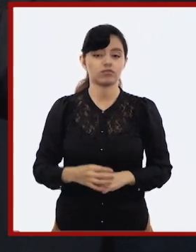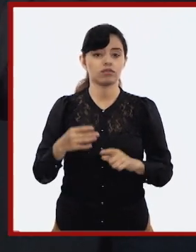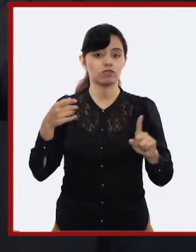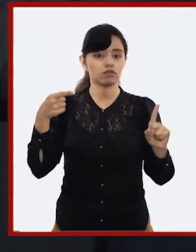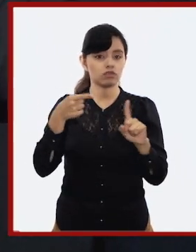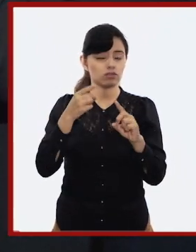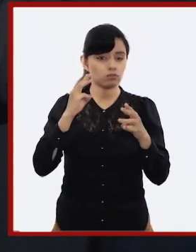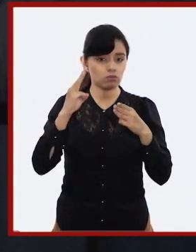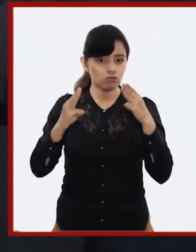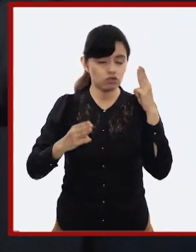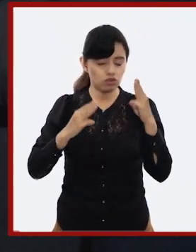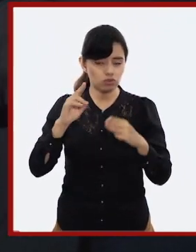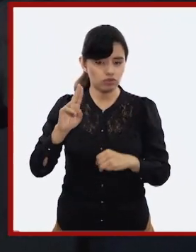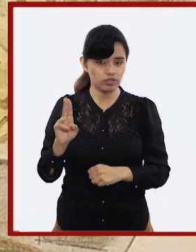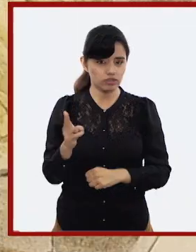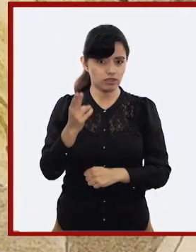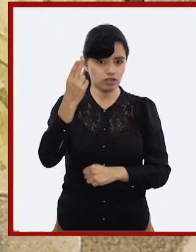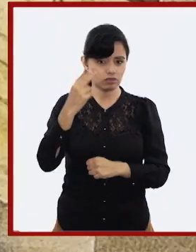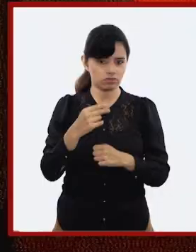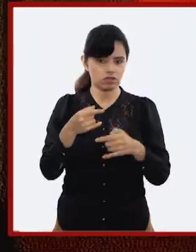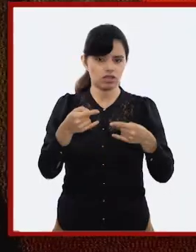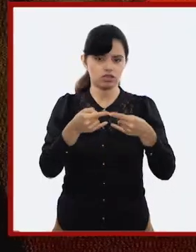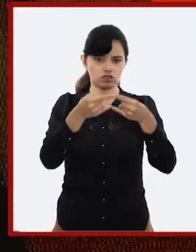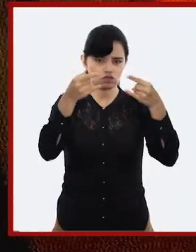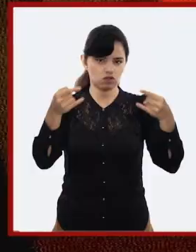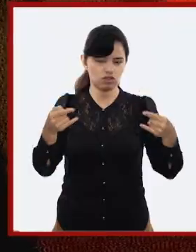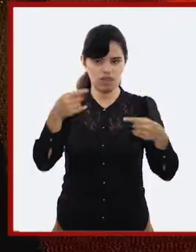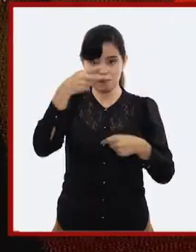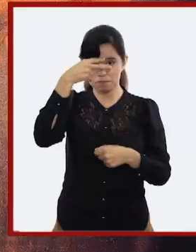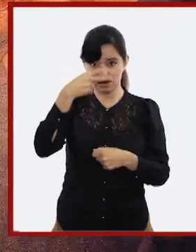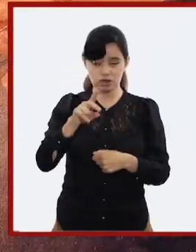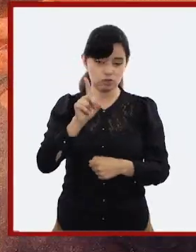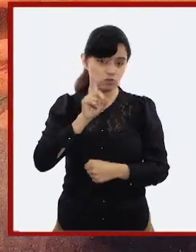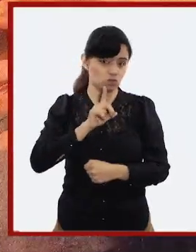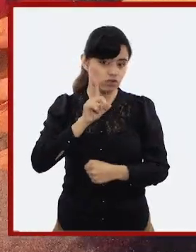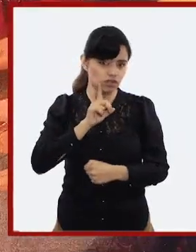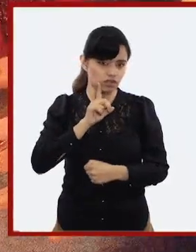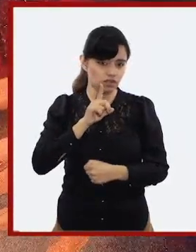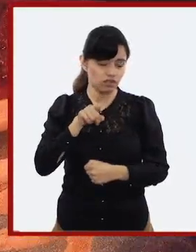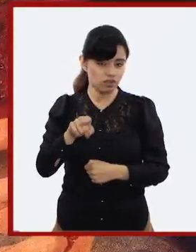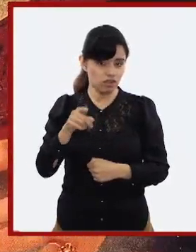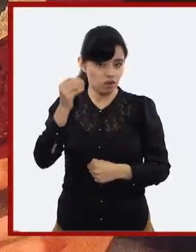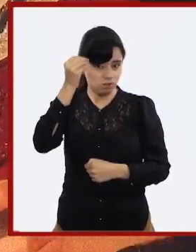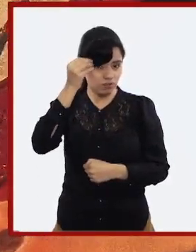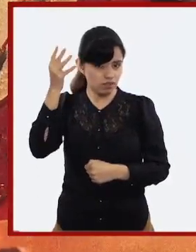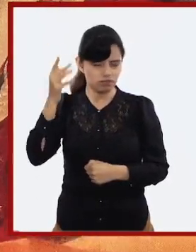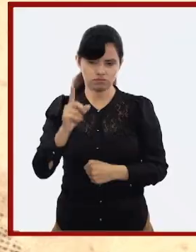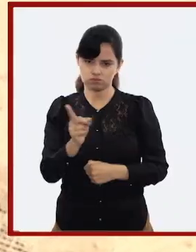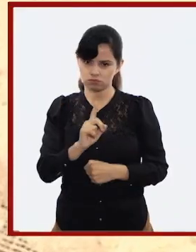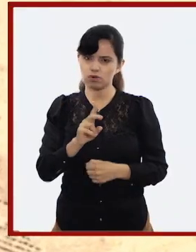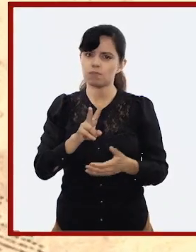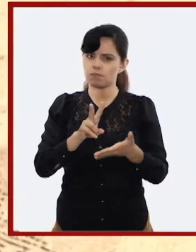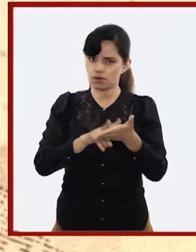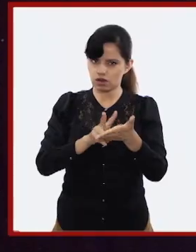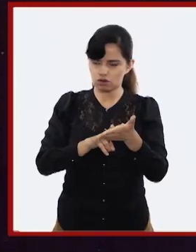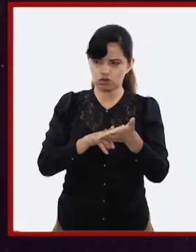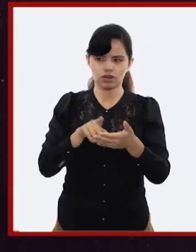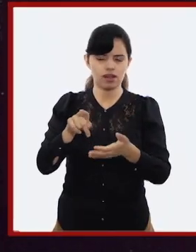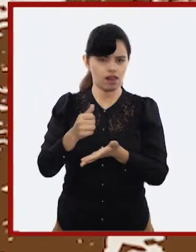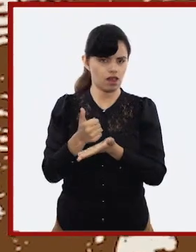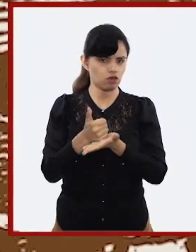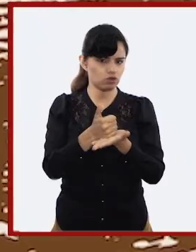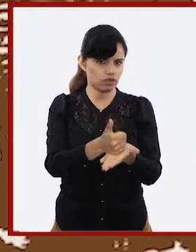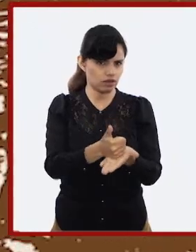El objetivo de este museo universitario es que la historia de las mexicanas deje de ser una historia olvidada, que se valore su contribución